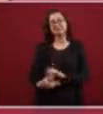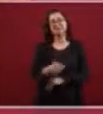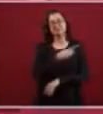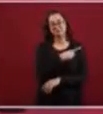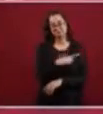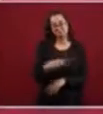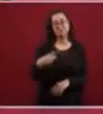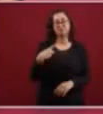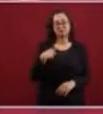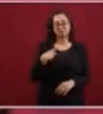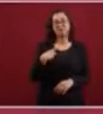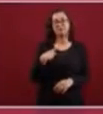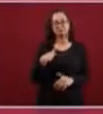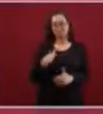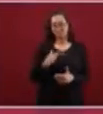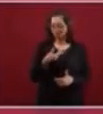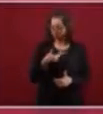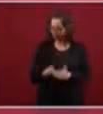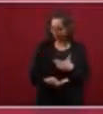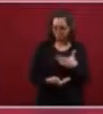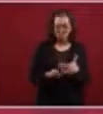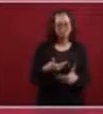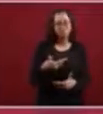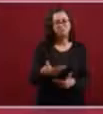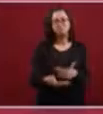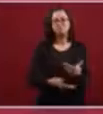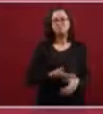que aplicar